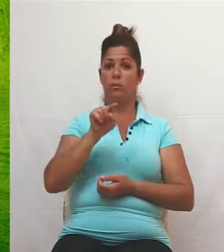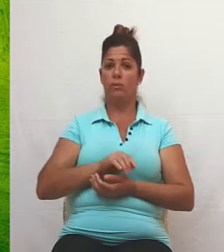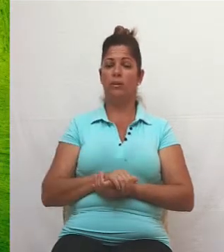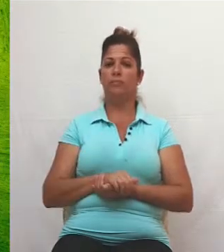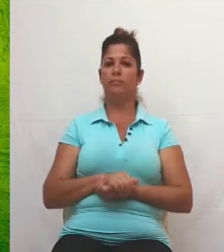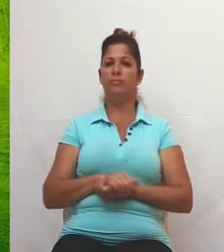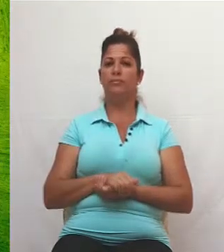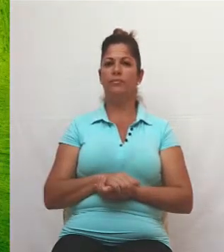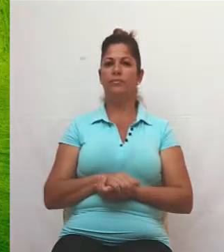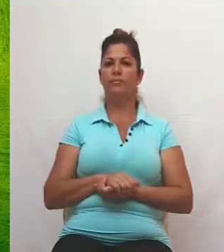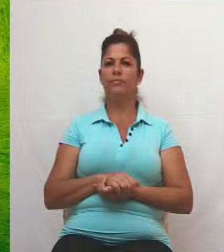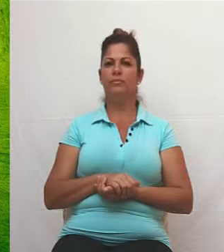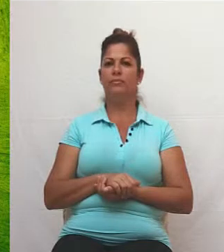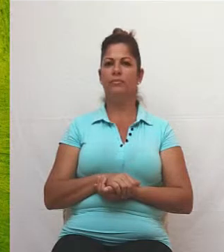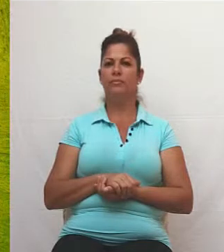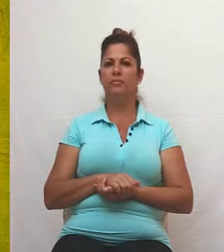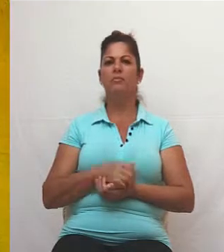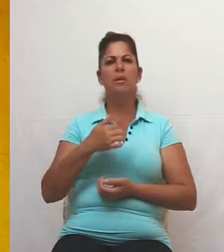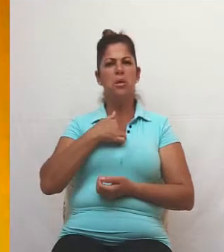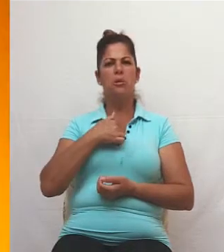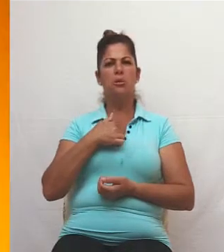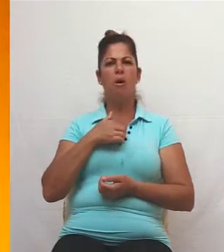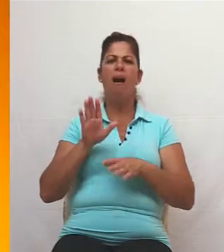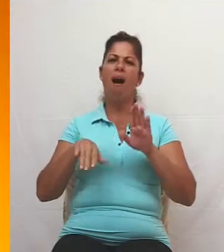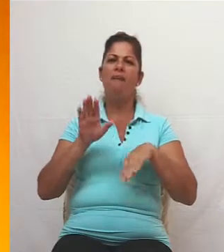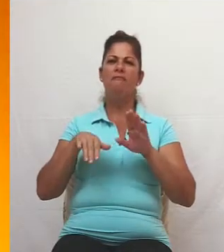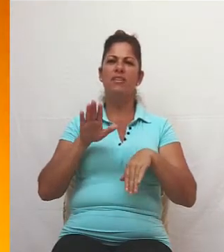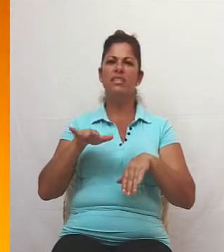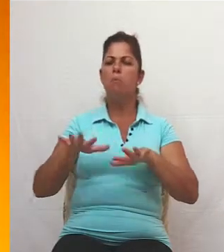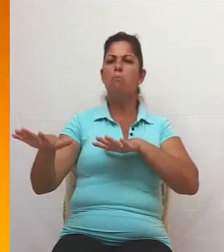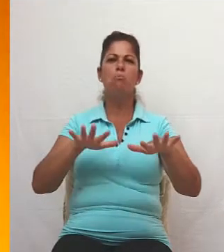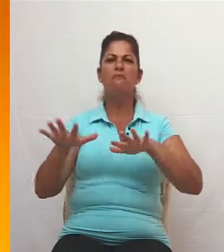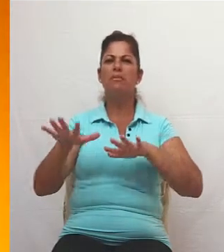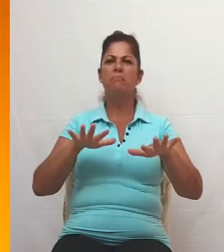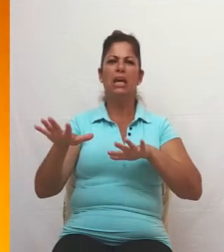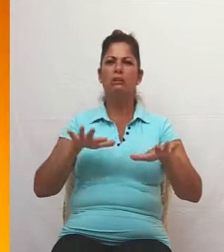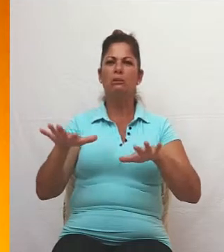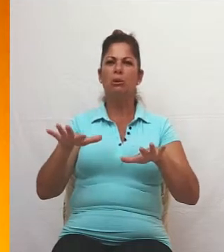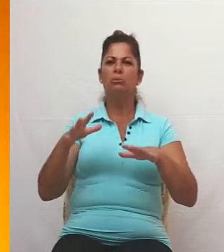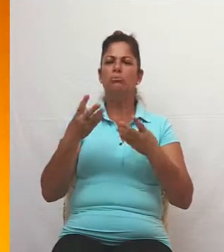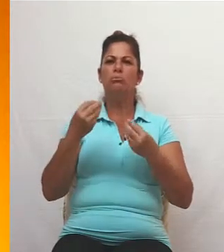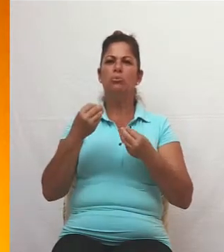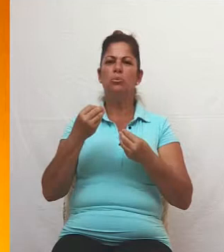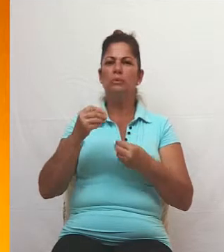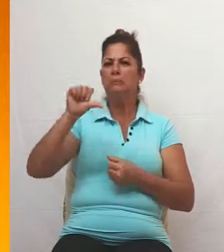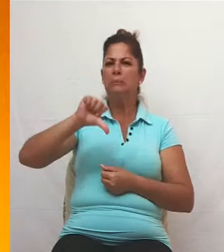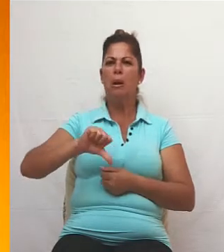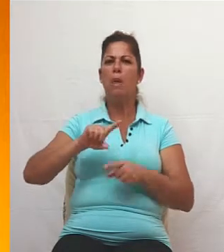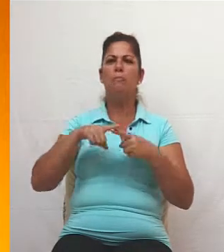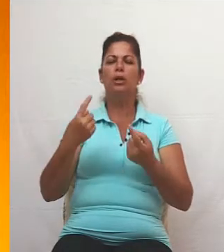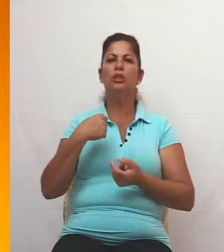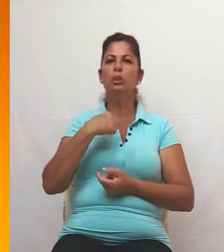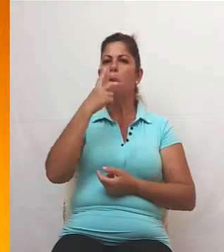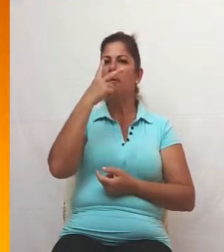y preguntas suelo moverme torpemente cuando vivo desatento